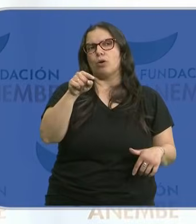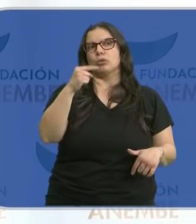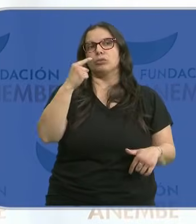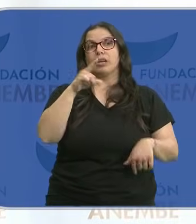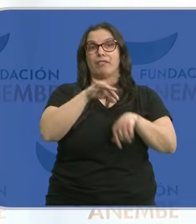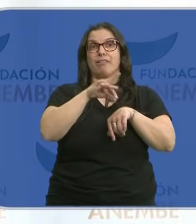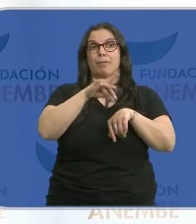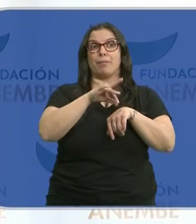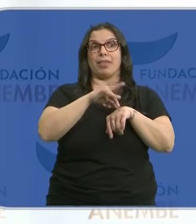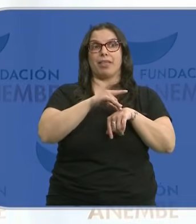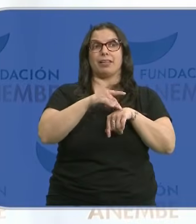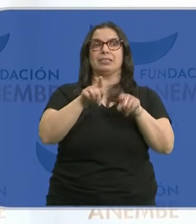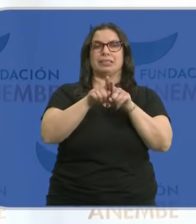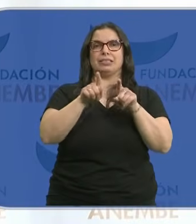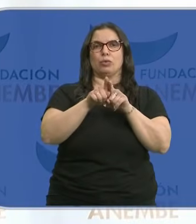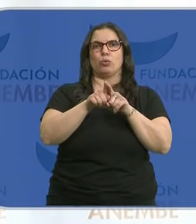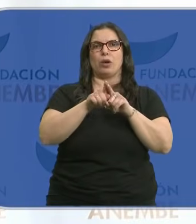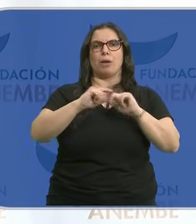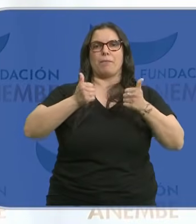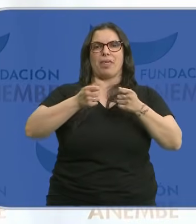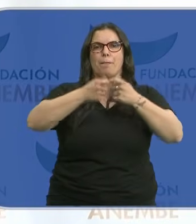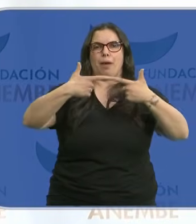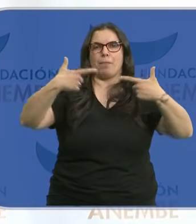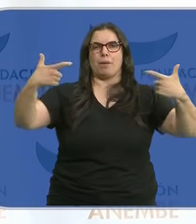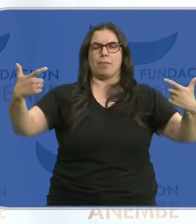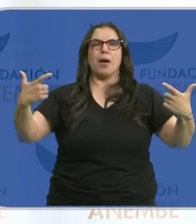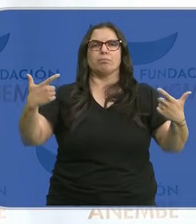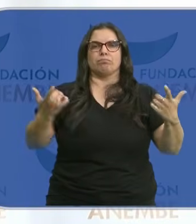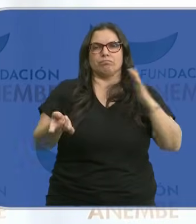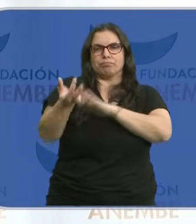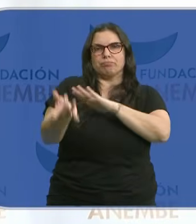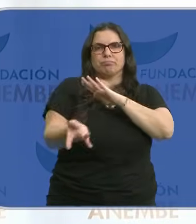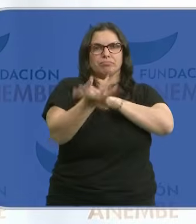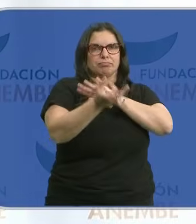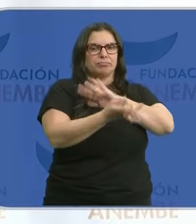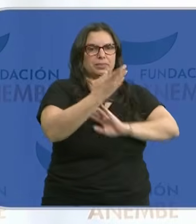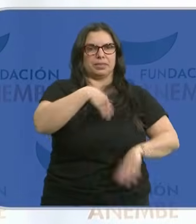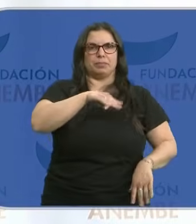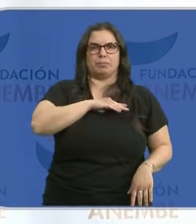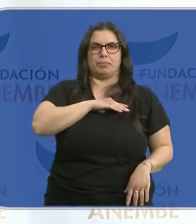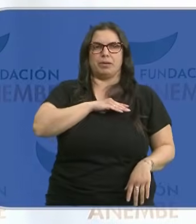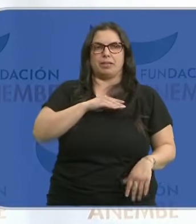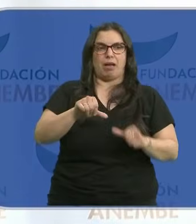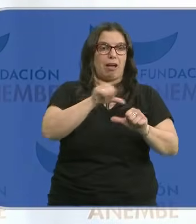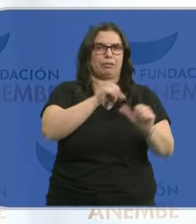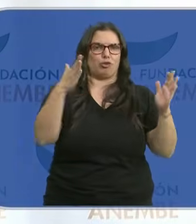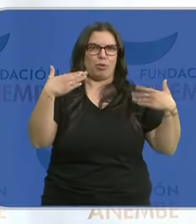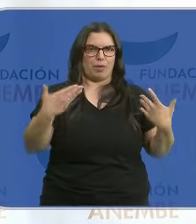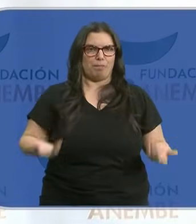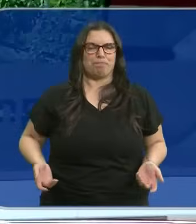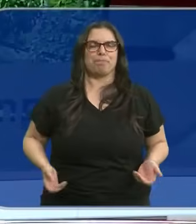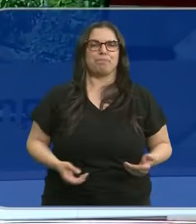muchas enfermedades transmitidas por vectores van a hacer su aparición en España, que hasta ahora no las teníamos.